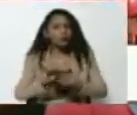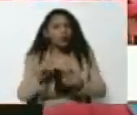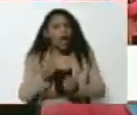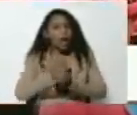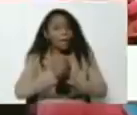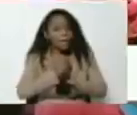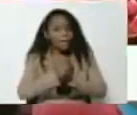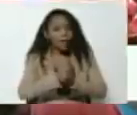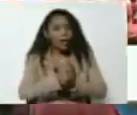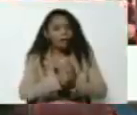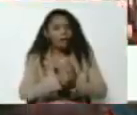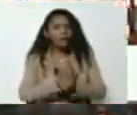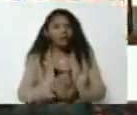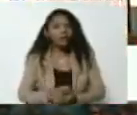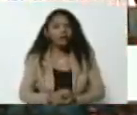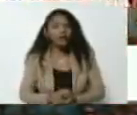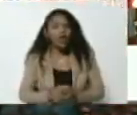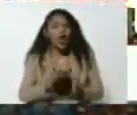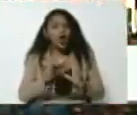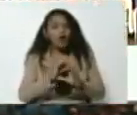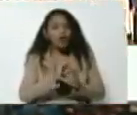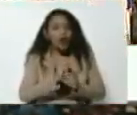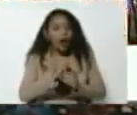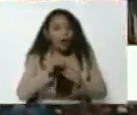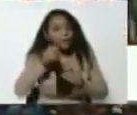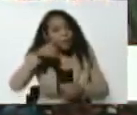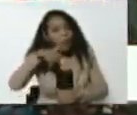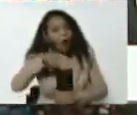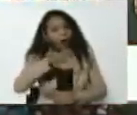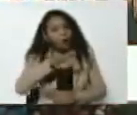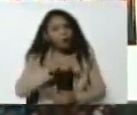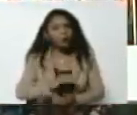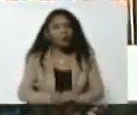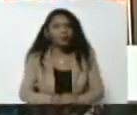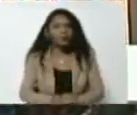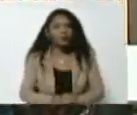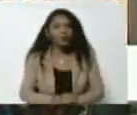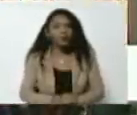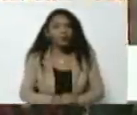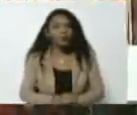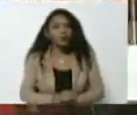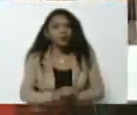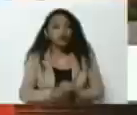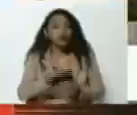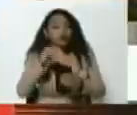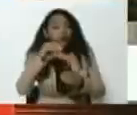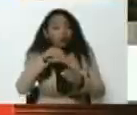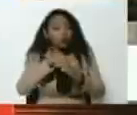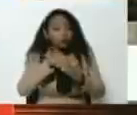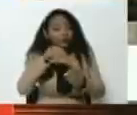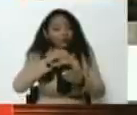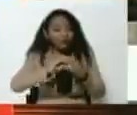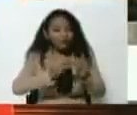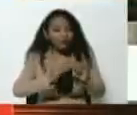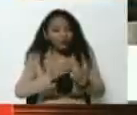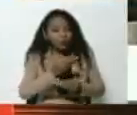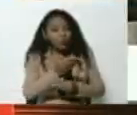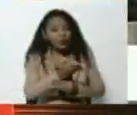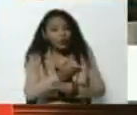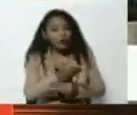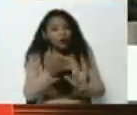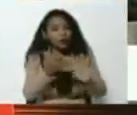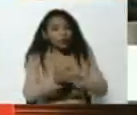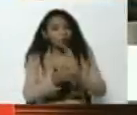Amar y confiar en el pueblo y cultivar en ustedes, sobre todo